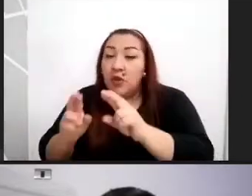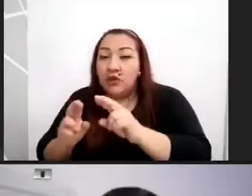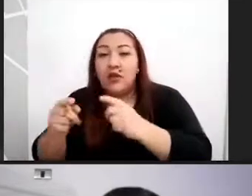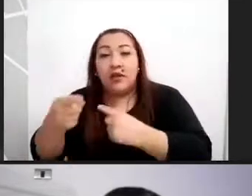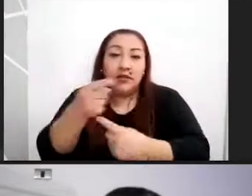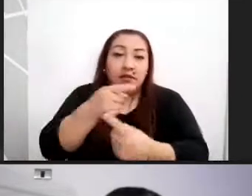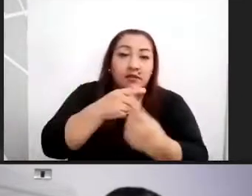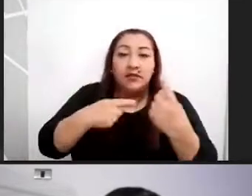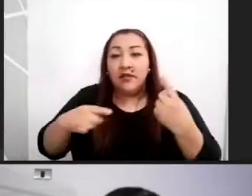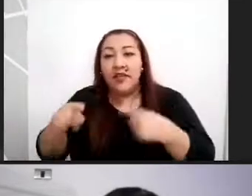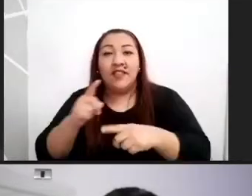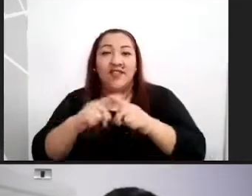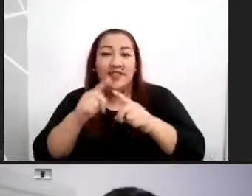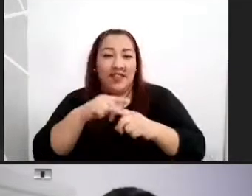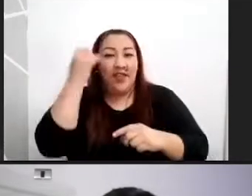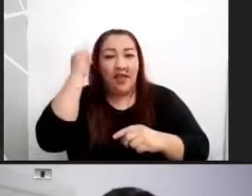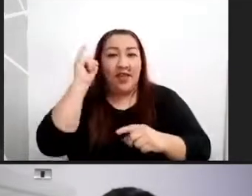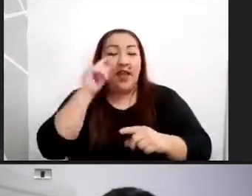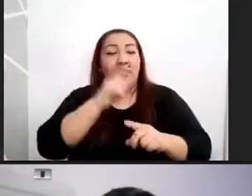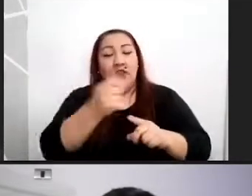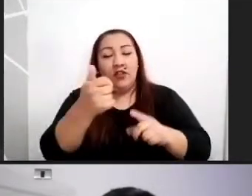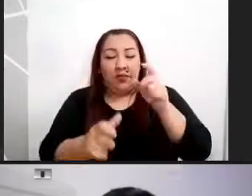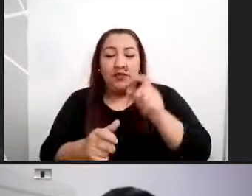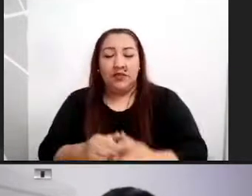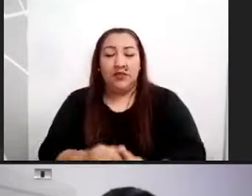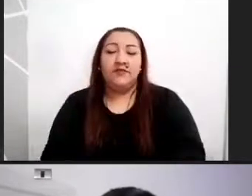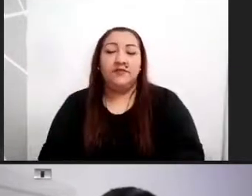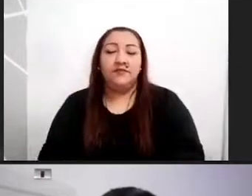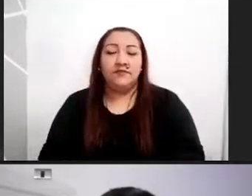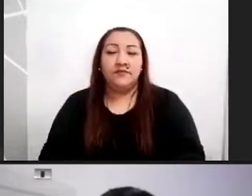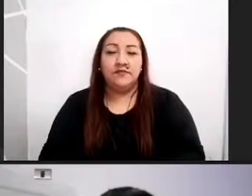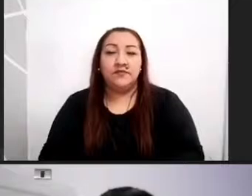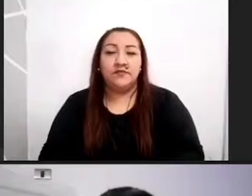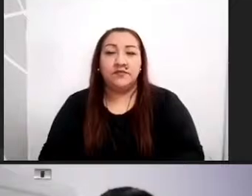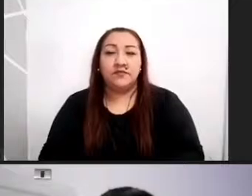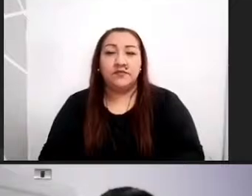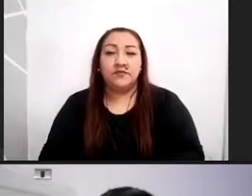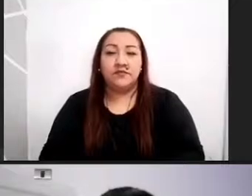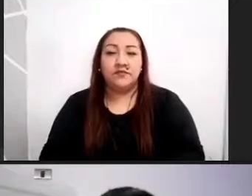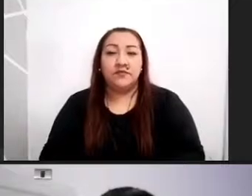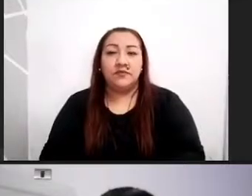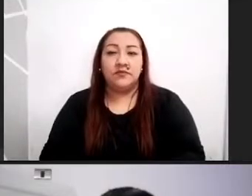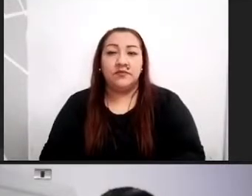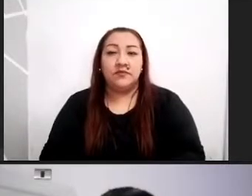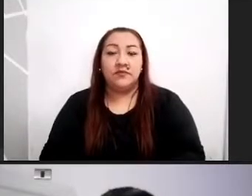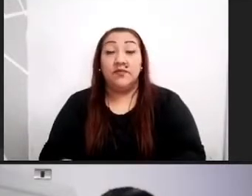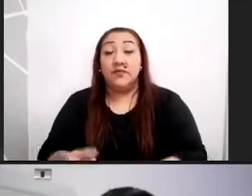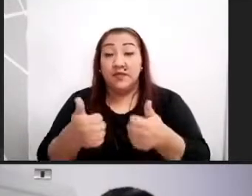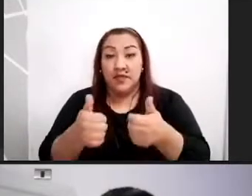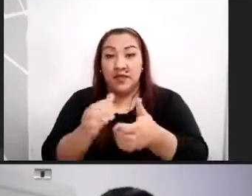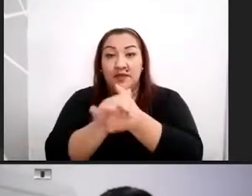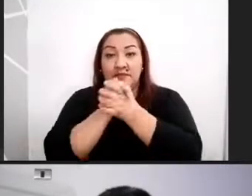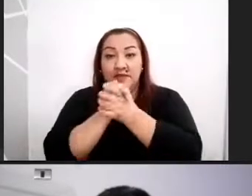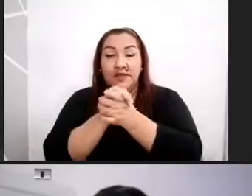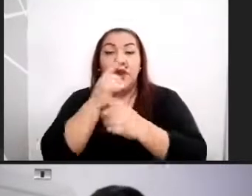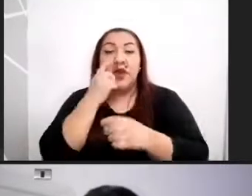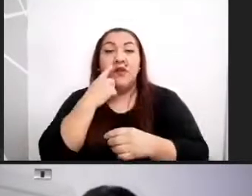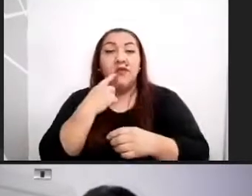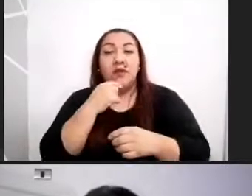idea vertida por los otros participantes. Muy bien, amigos, amigas, a todos los que nos